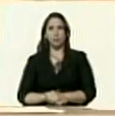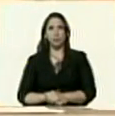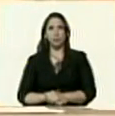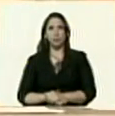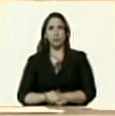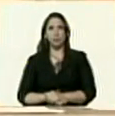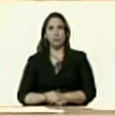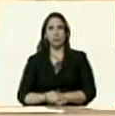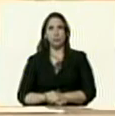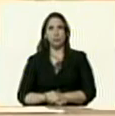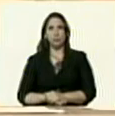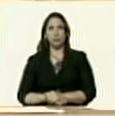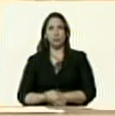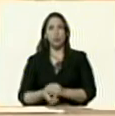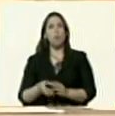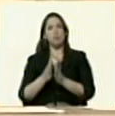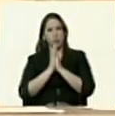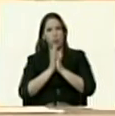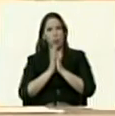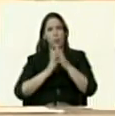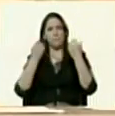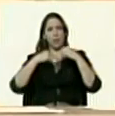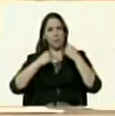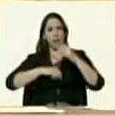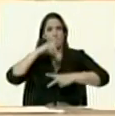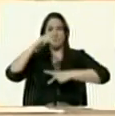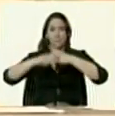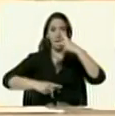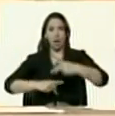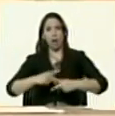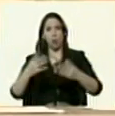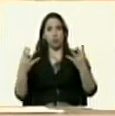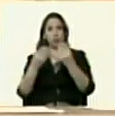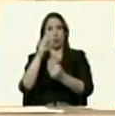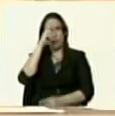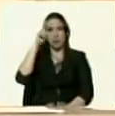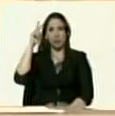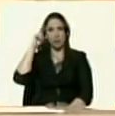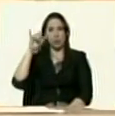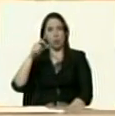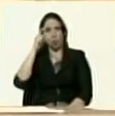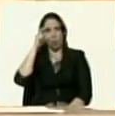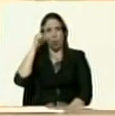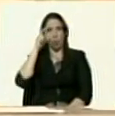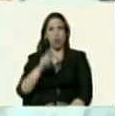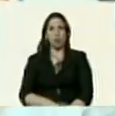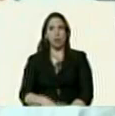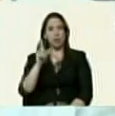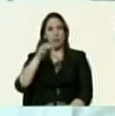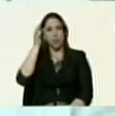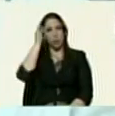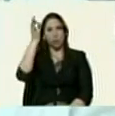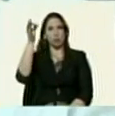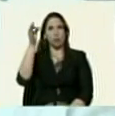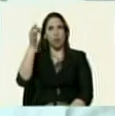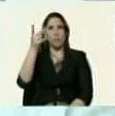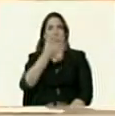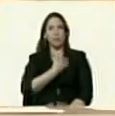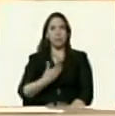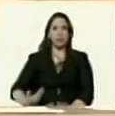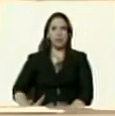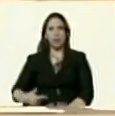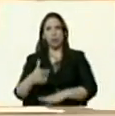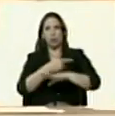Entonces usted, vicepresidenta, prepara un plan con el canciller, con el Consejo de Vicepresidentes de Gobierno, con la Fuerza Armada